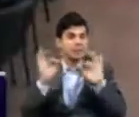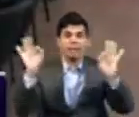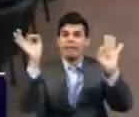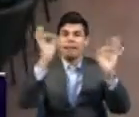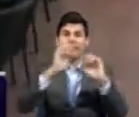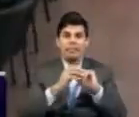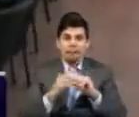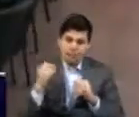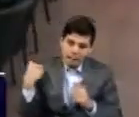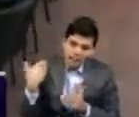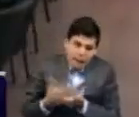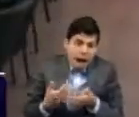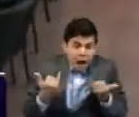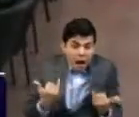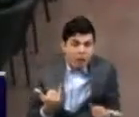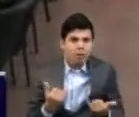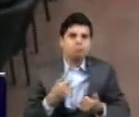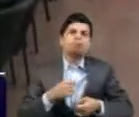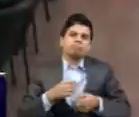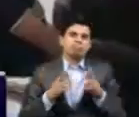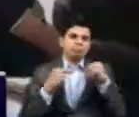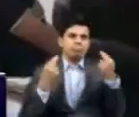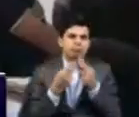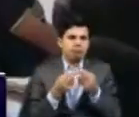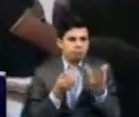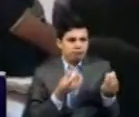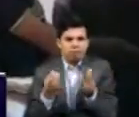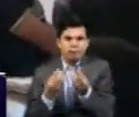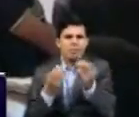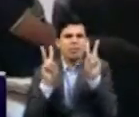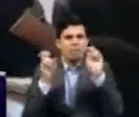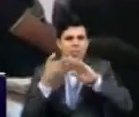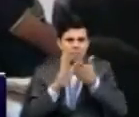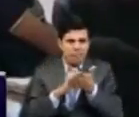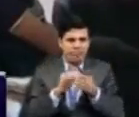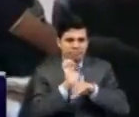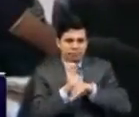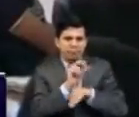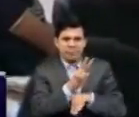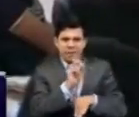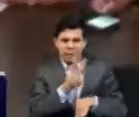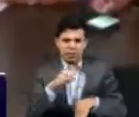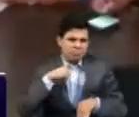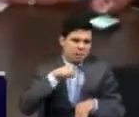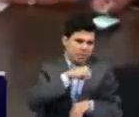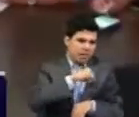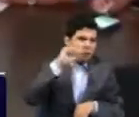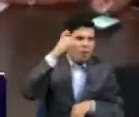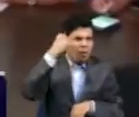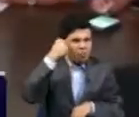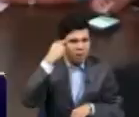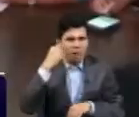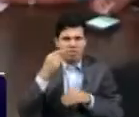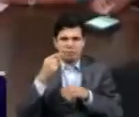Consejo Departamental de Paz. De este harán parte 22 entidades entre públicas y privadas y solidarias. El gobernador del